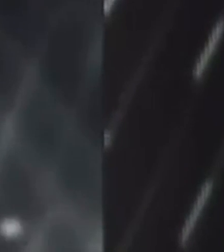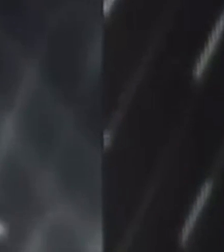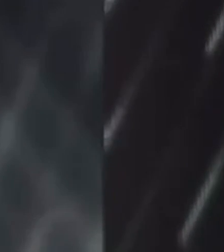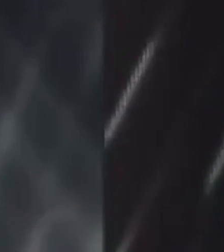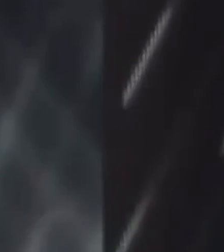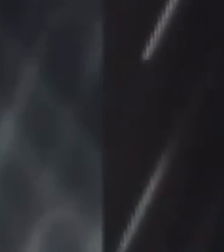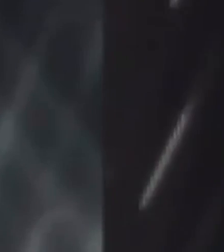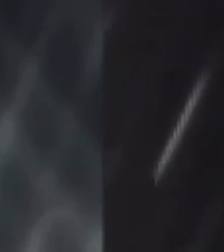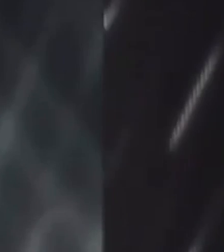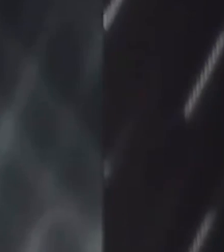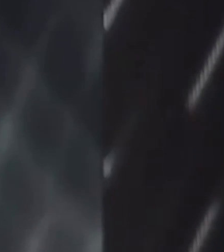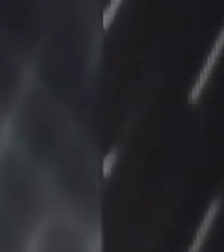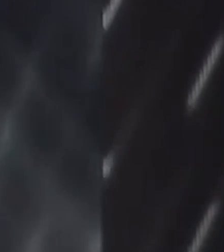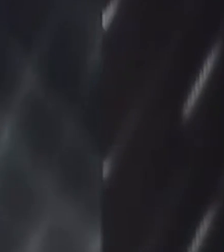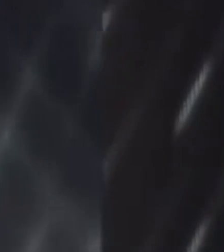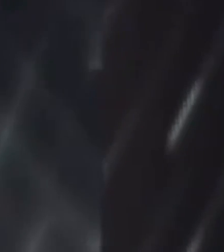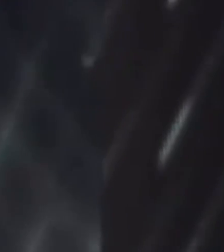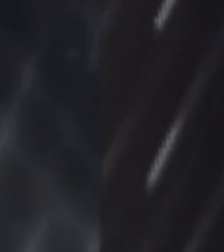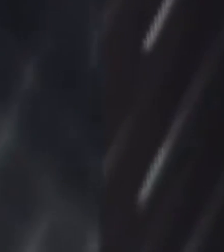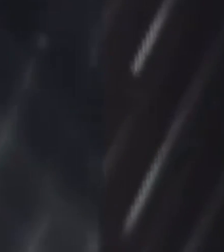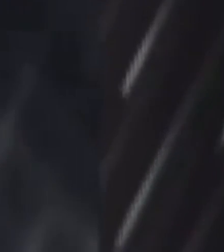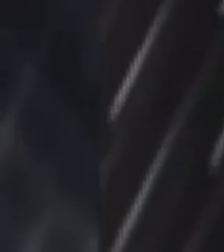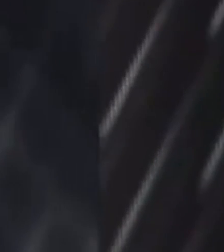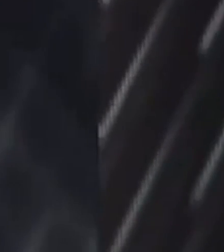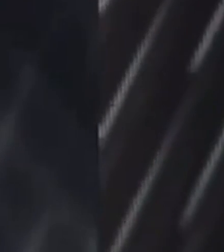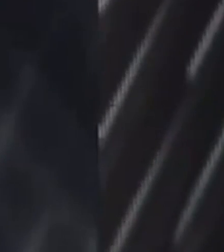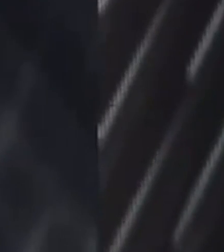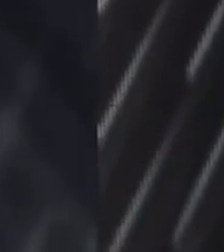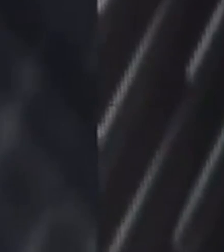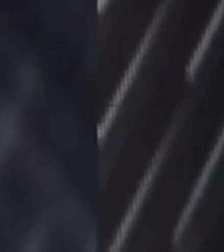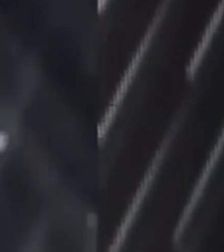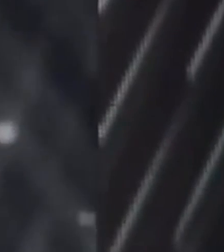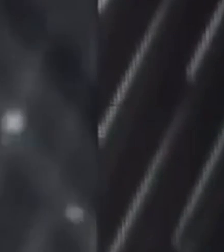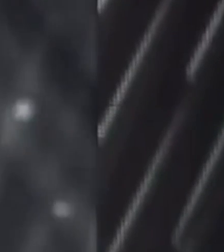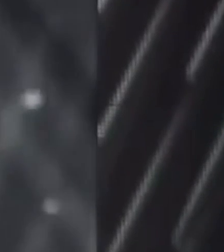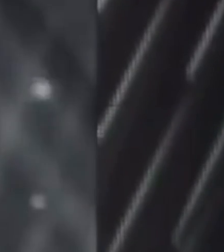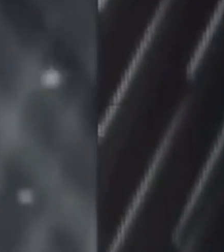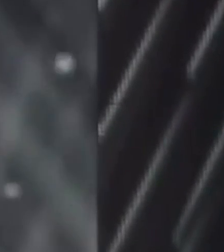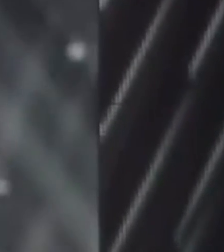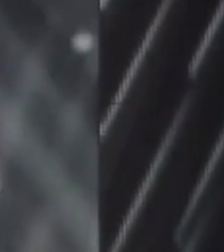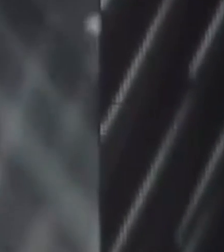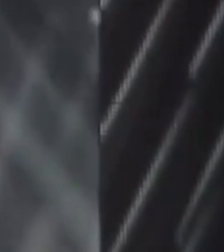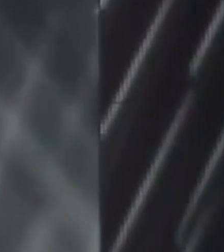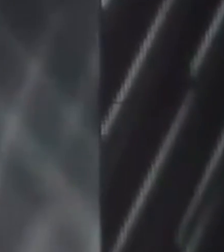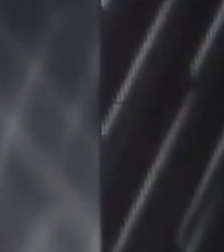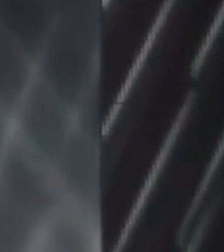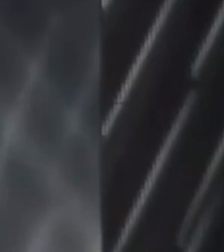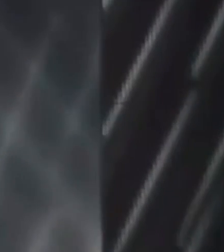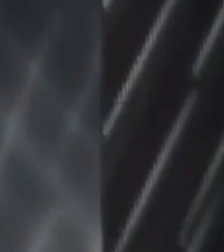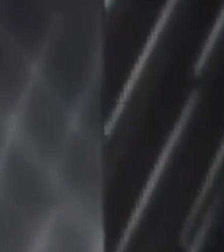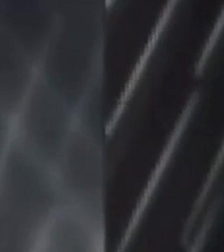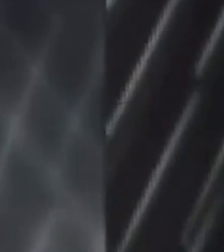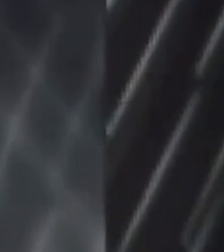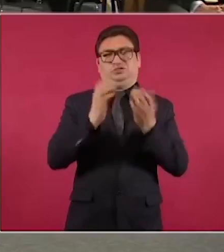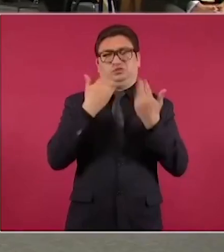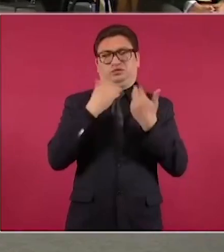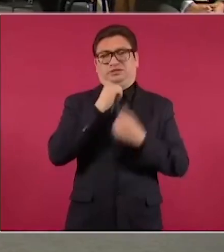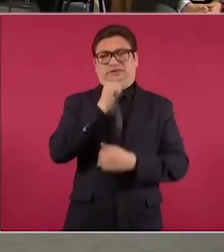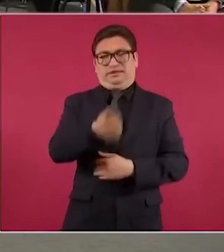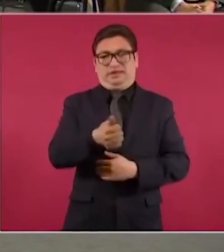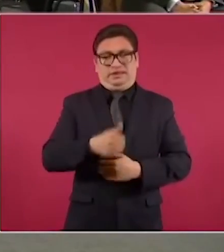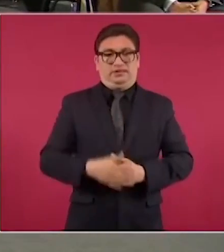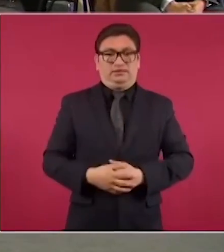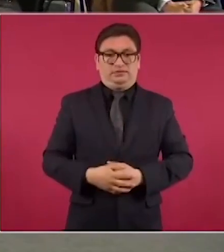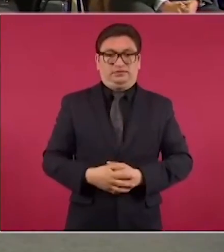de México ya sea ese u otro día para celebrarlo Aprovechando que el mismo cantante ofreció presentarse sin cobrar y